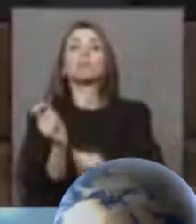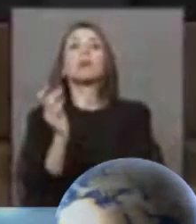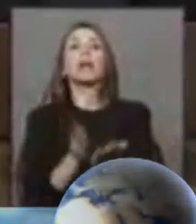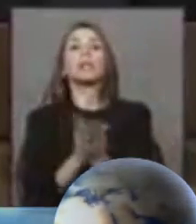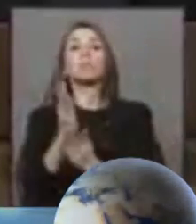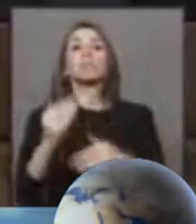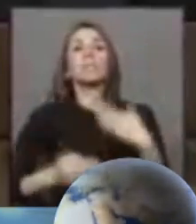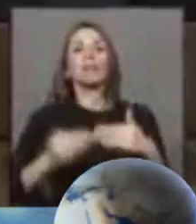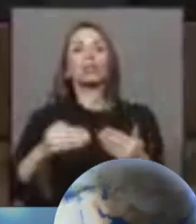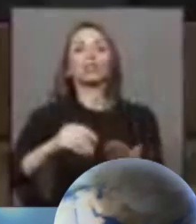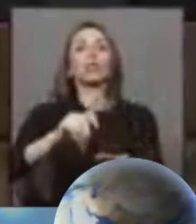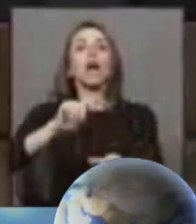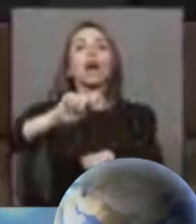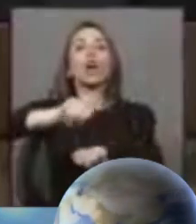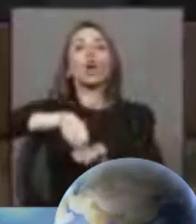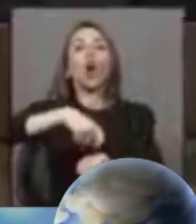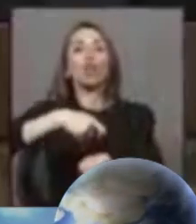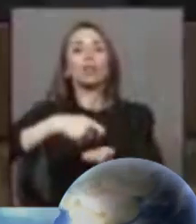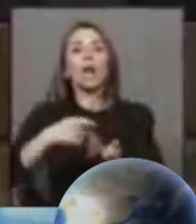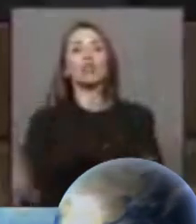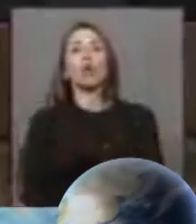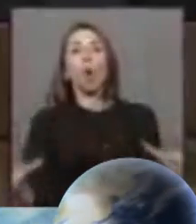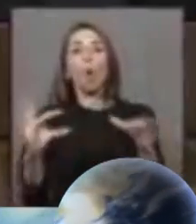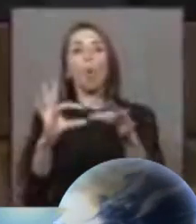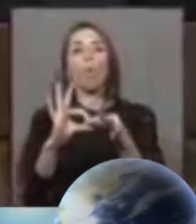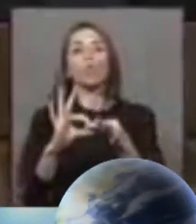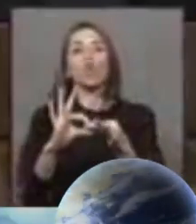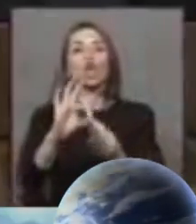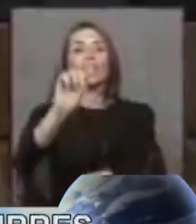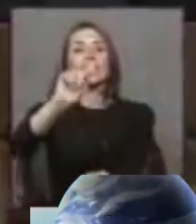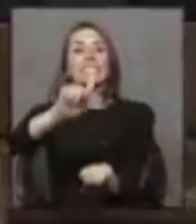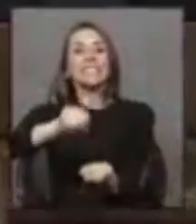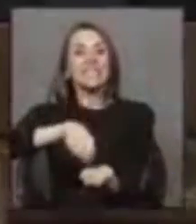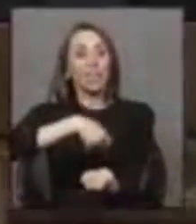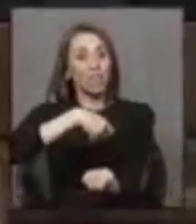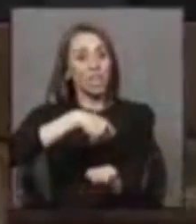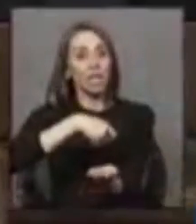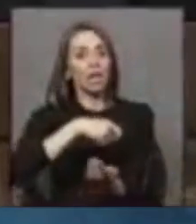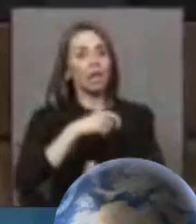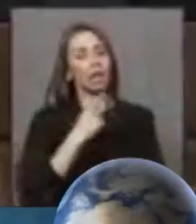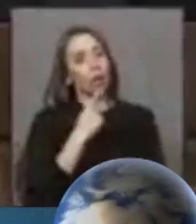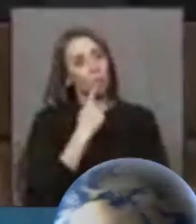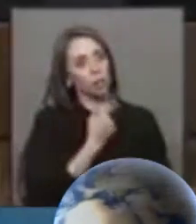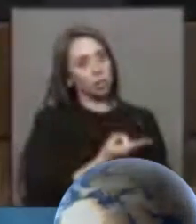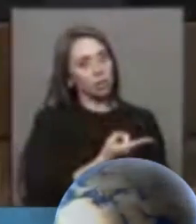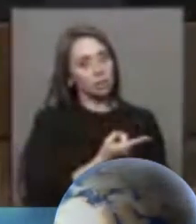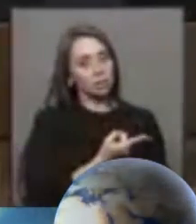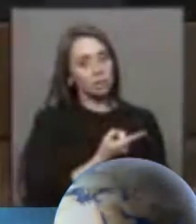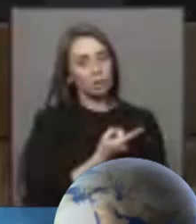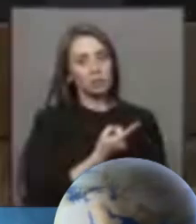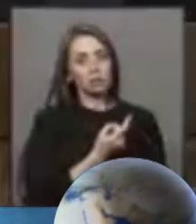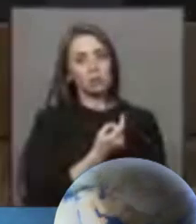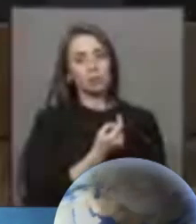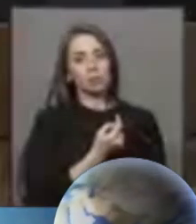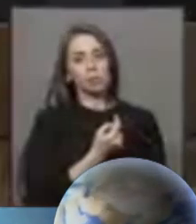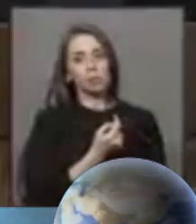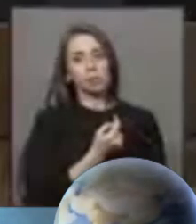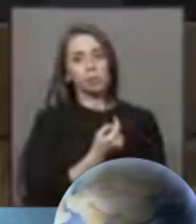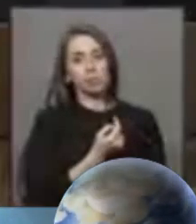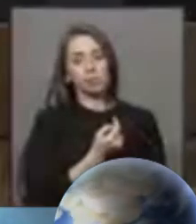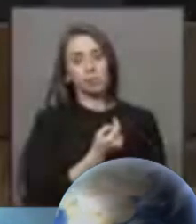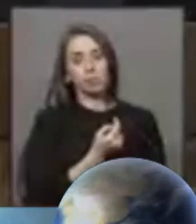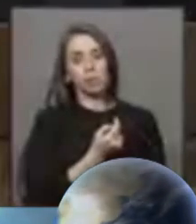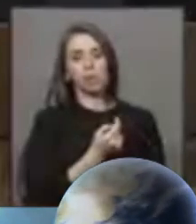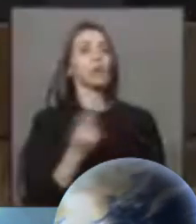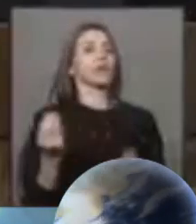entrada en vigencia del contrato de unión civil. Y esta acción, así tal como se plantea hoy día, y que a primera vista, sin duda, que recibe